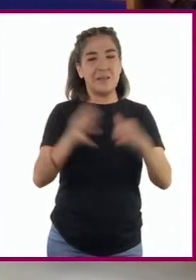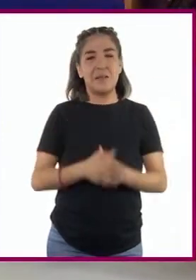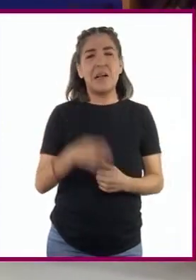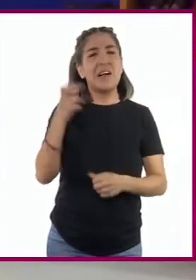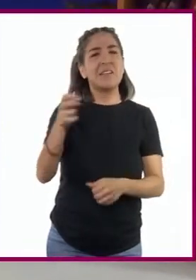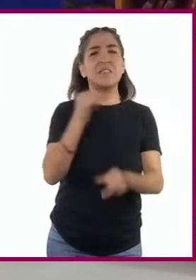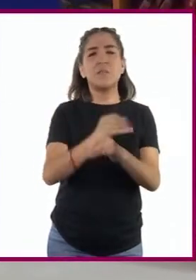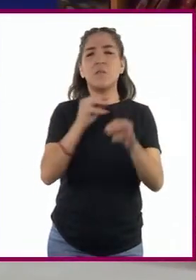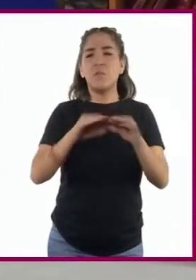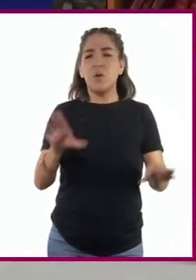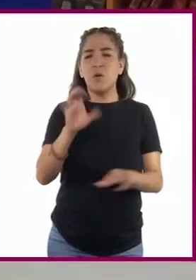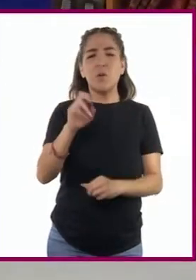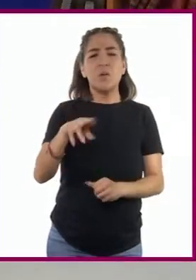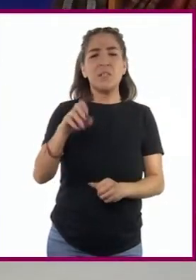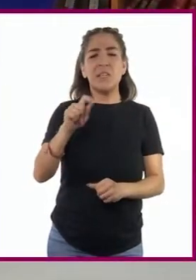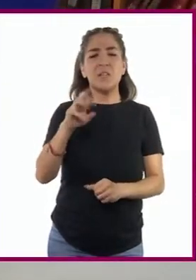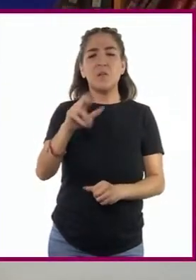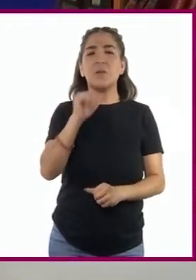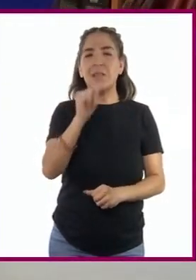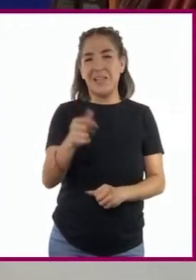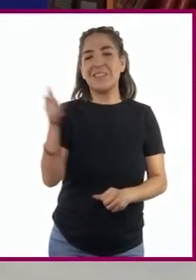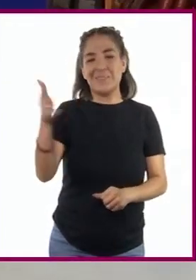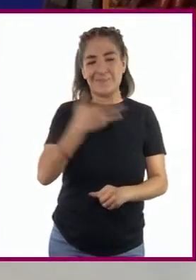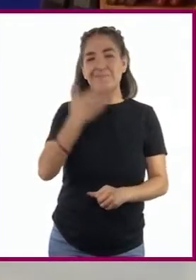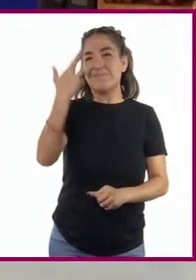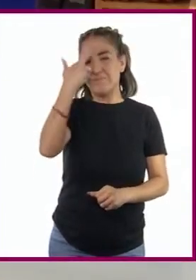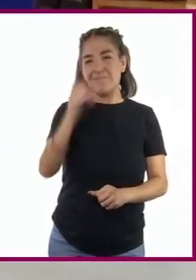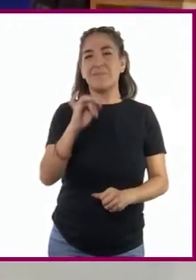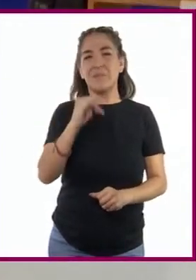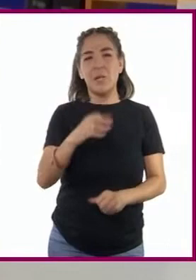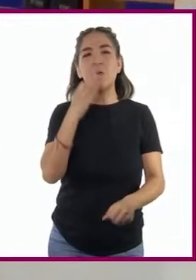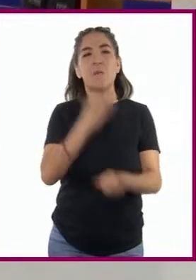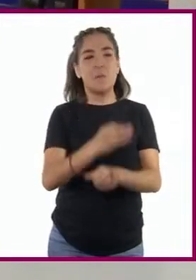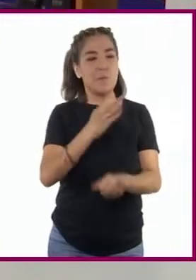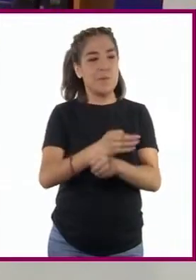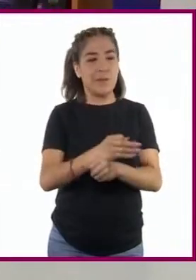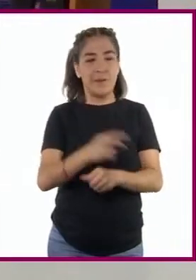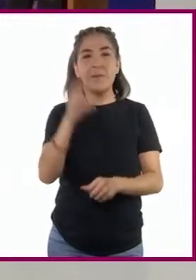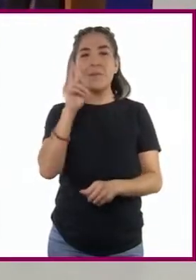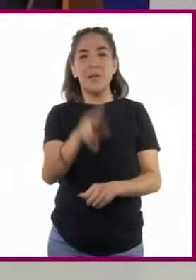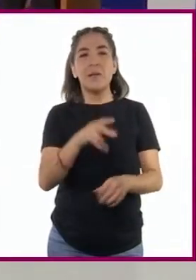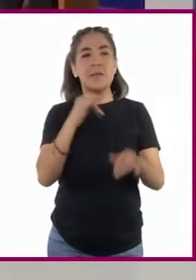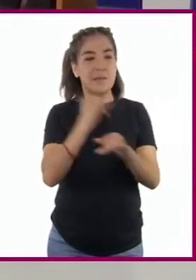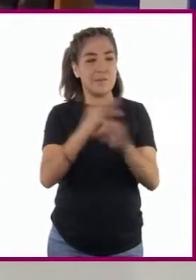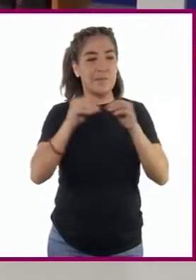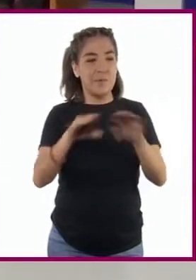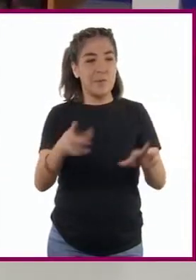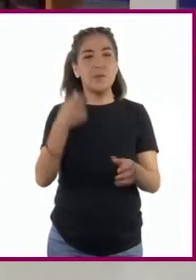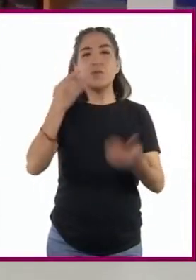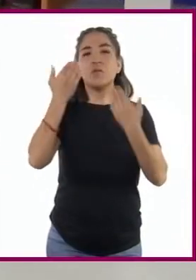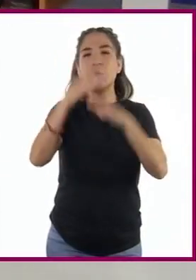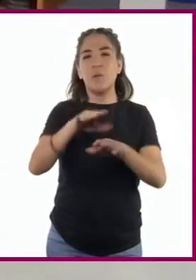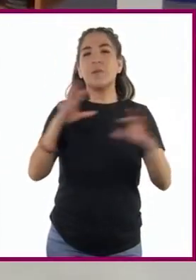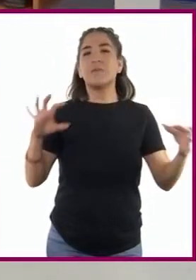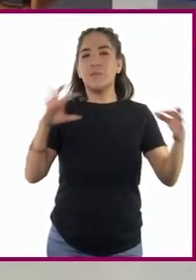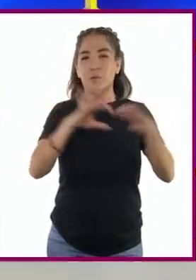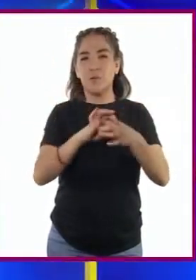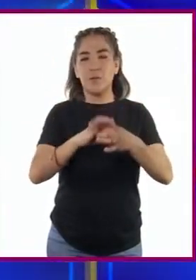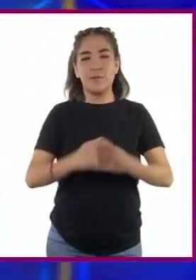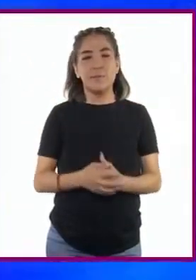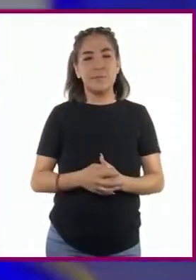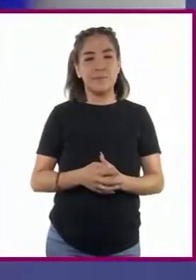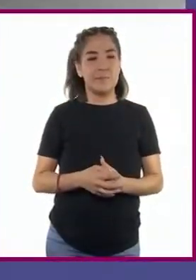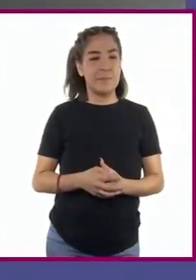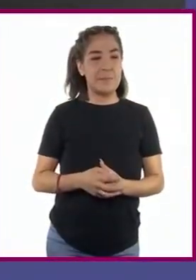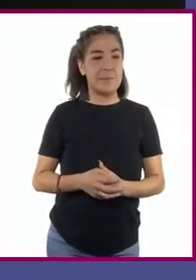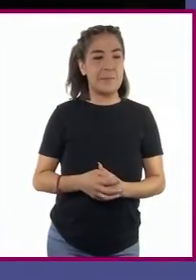conectores no nos dijo nada hasta ahora. Tienes razón. ¿Qué les parece si vemos la siguiente información sobre los conectores.